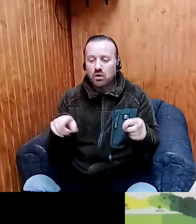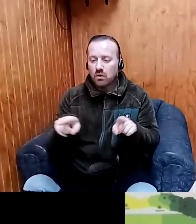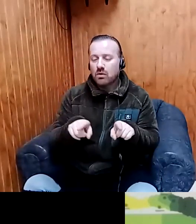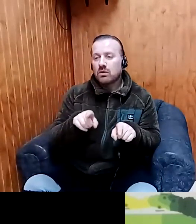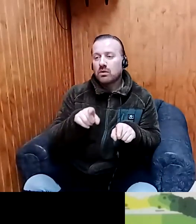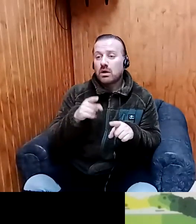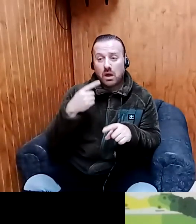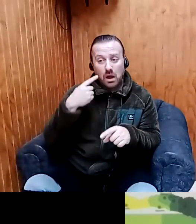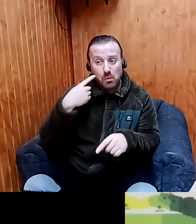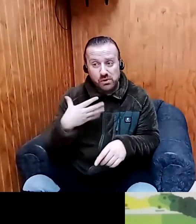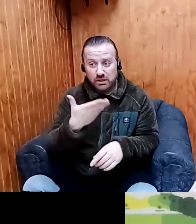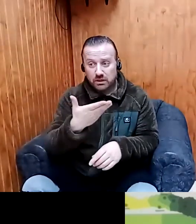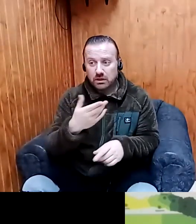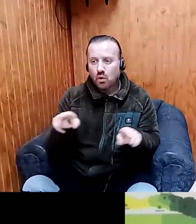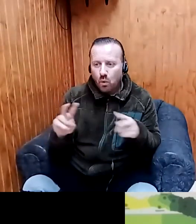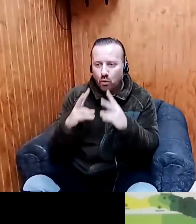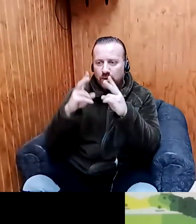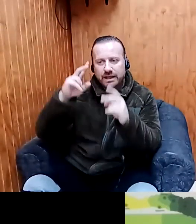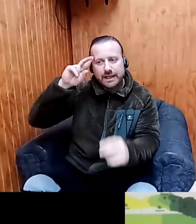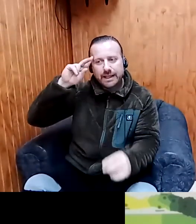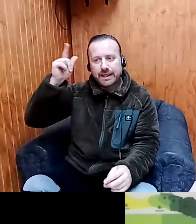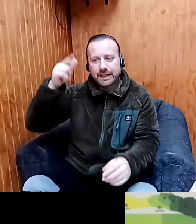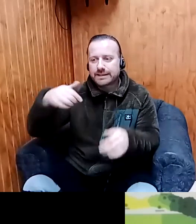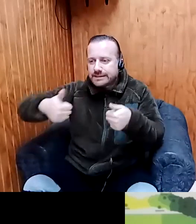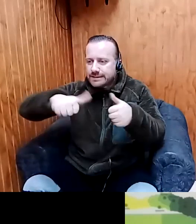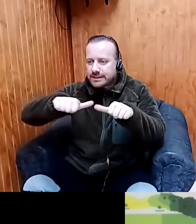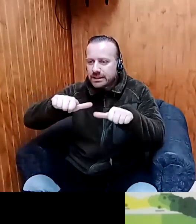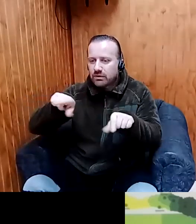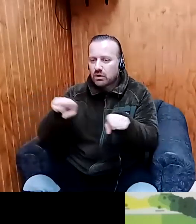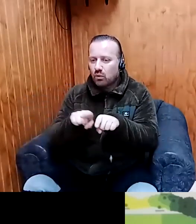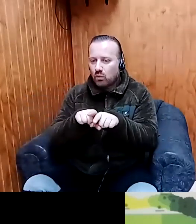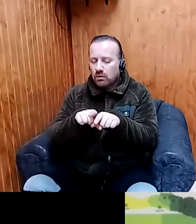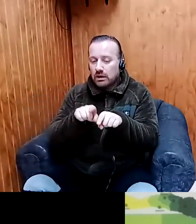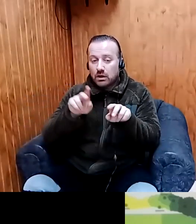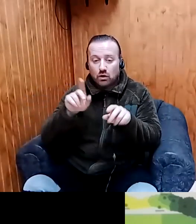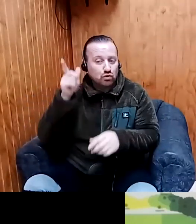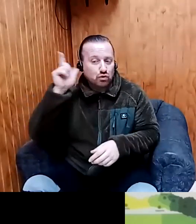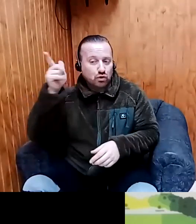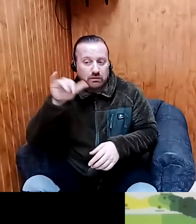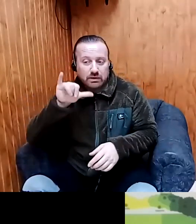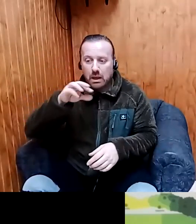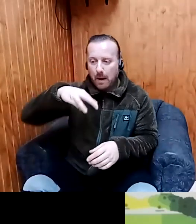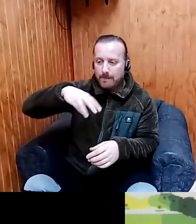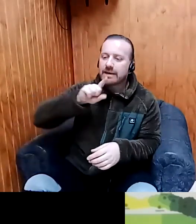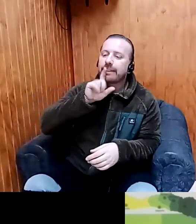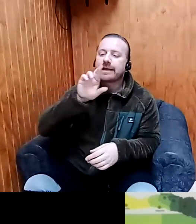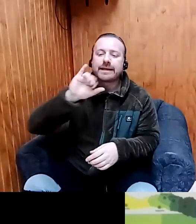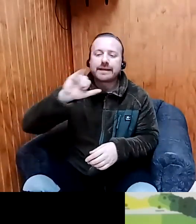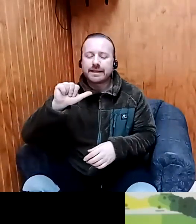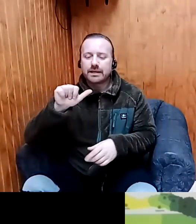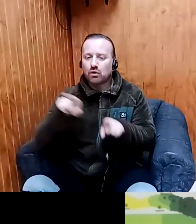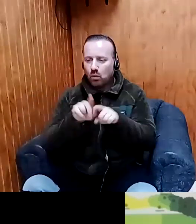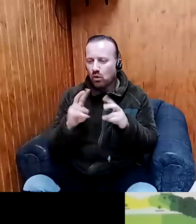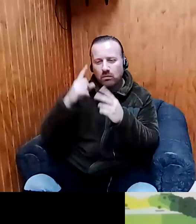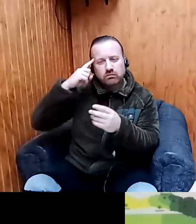que construyera una idea científica de interacción sonido-materia. Es decir, que construyeran el concepto de